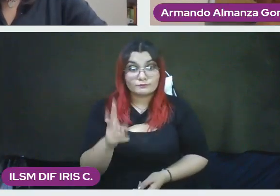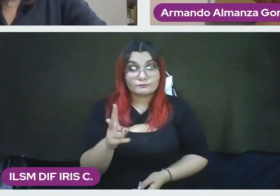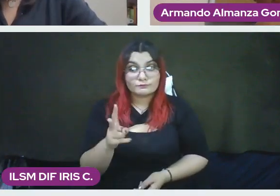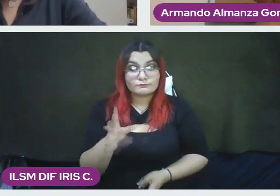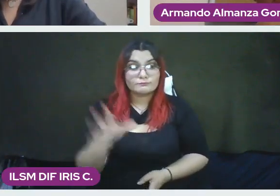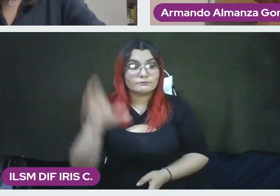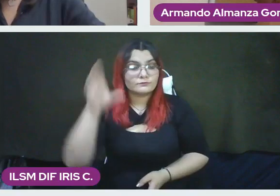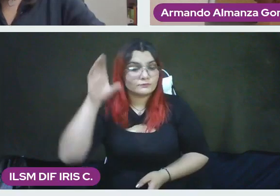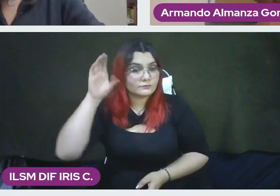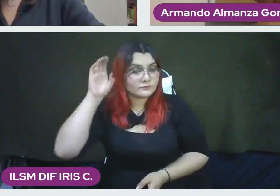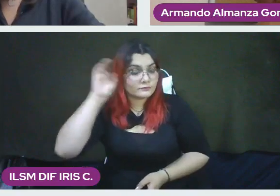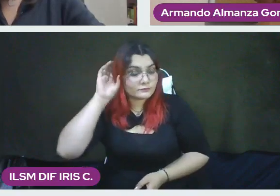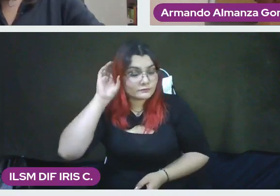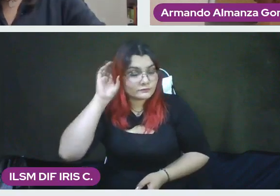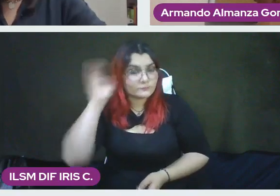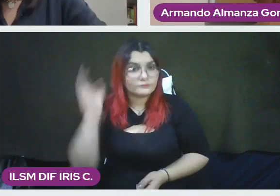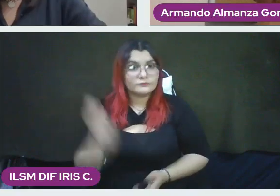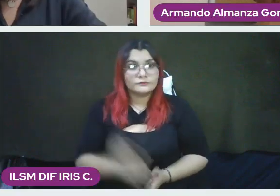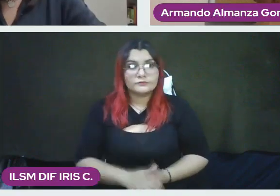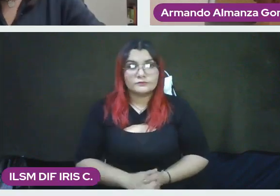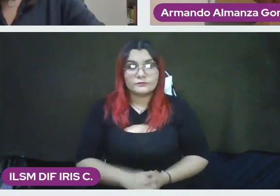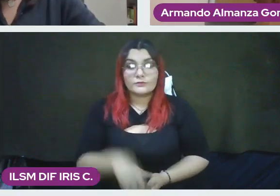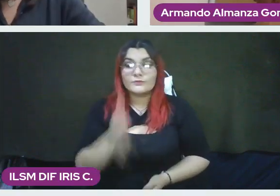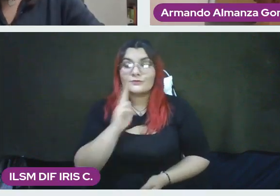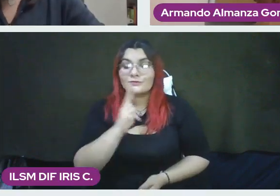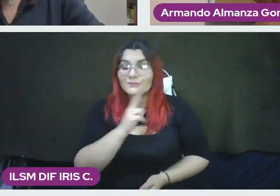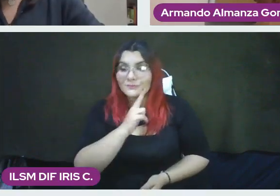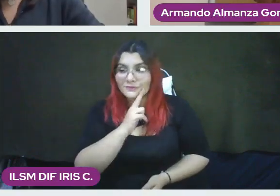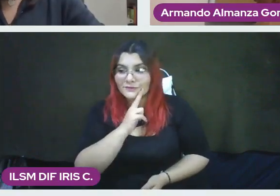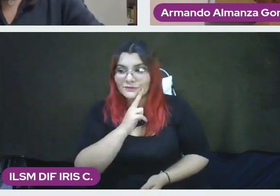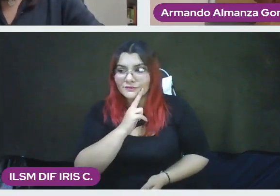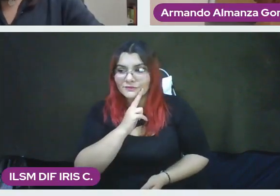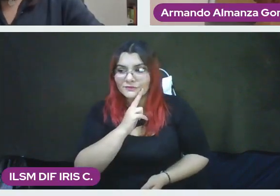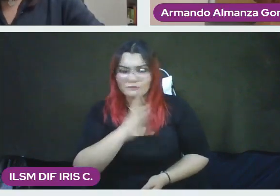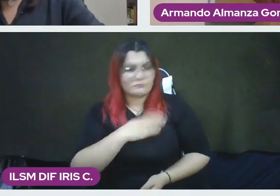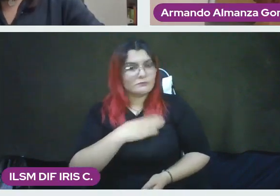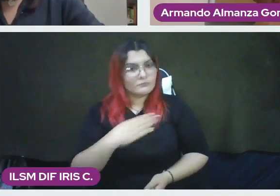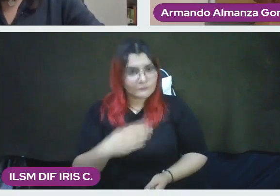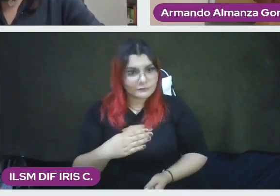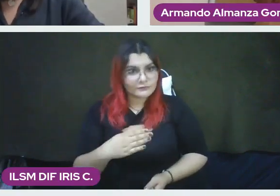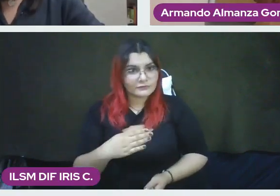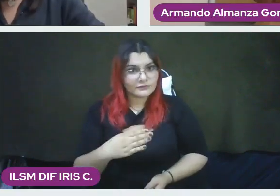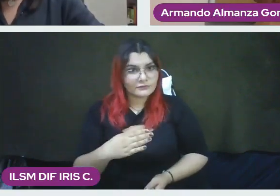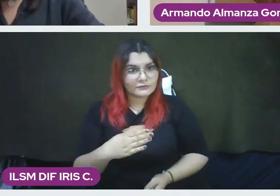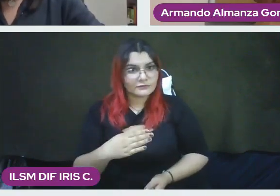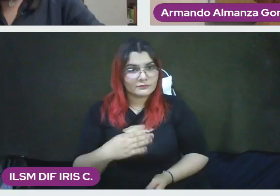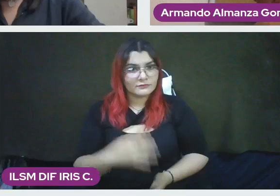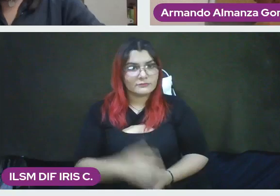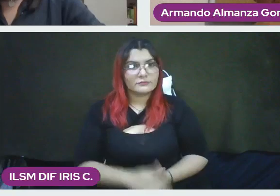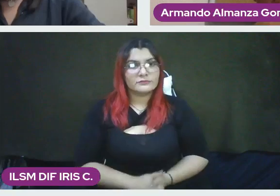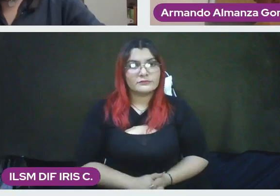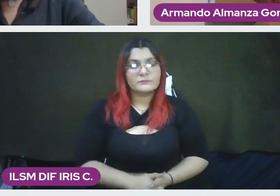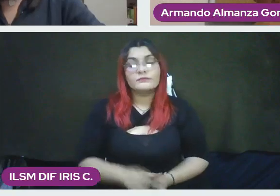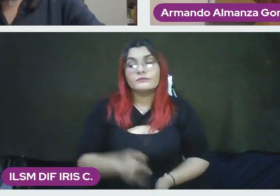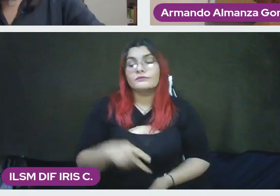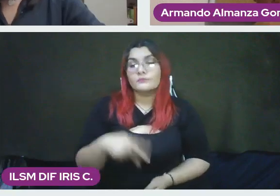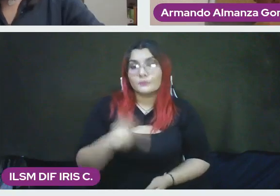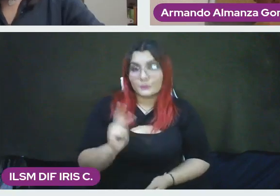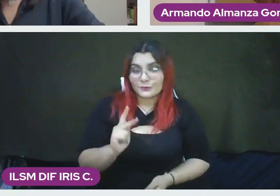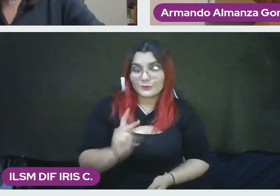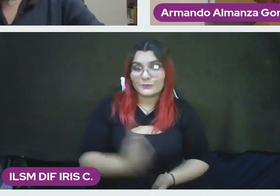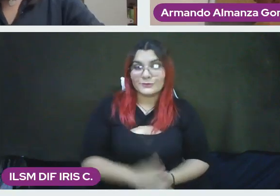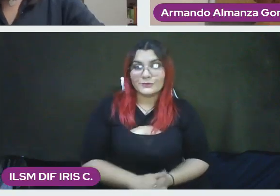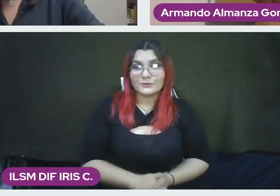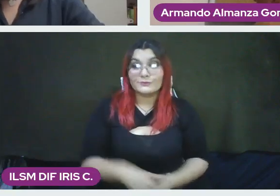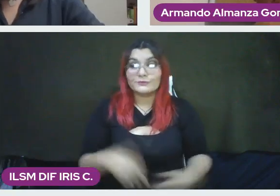pocas noticias agradables, pues, ¿no? Pero también te da la posibilidad de